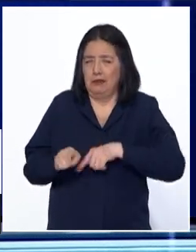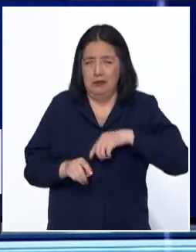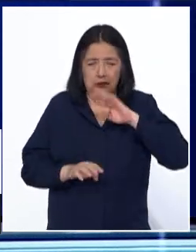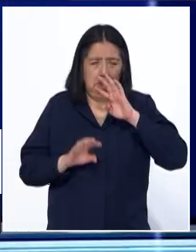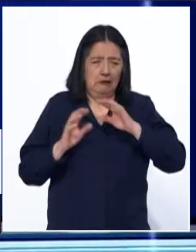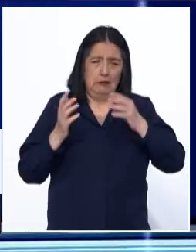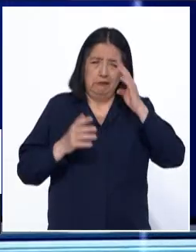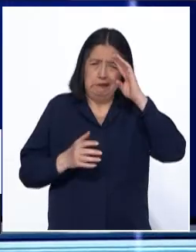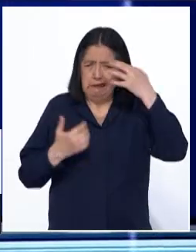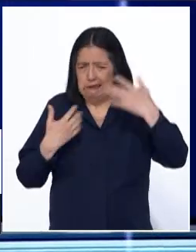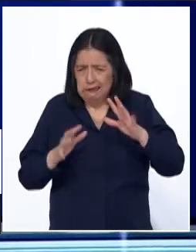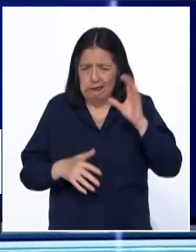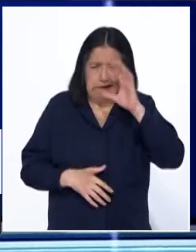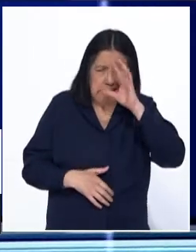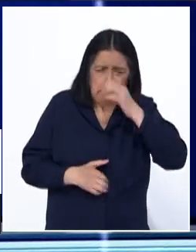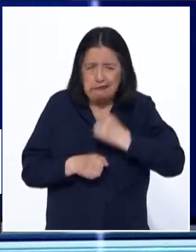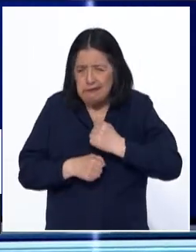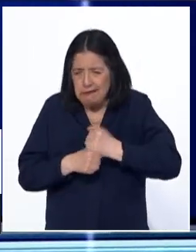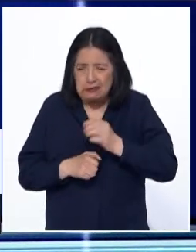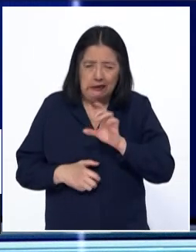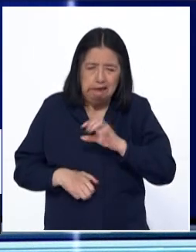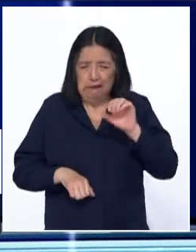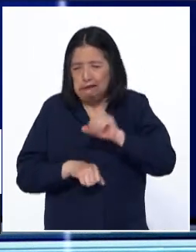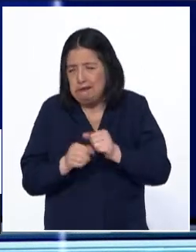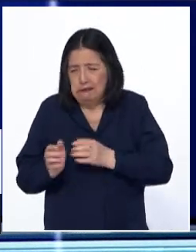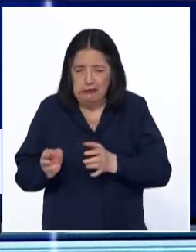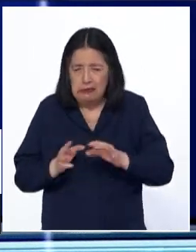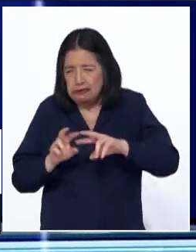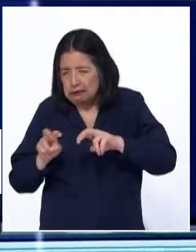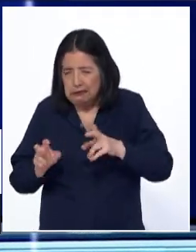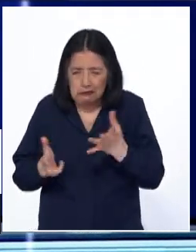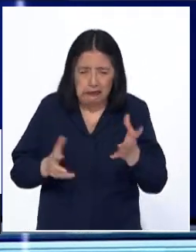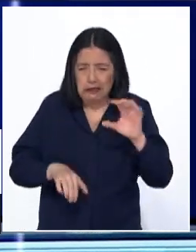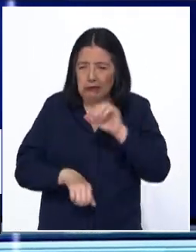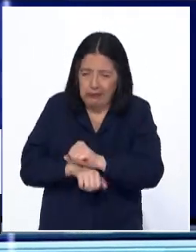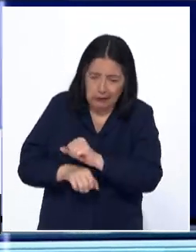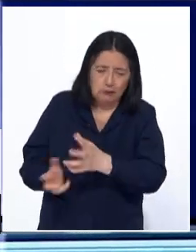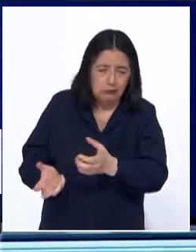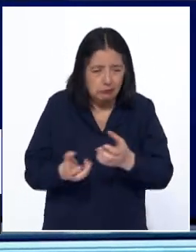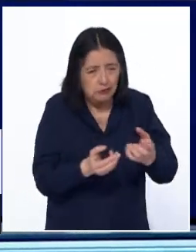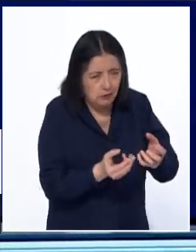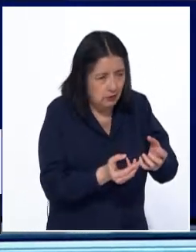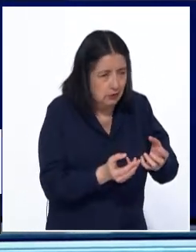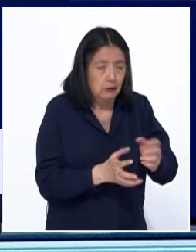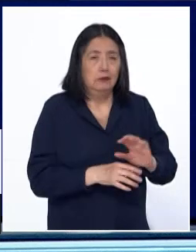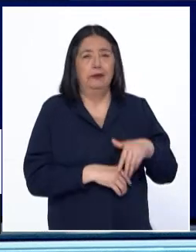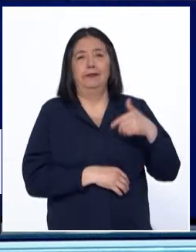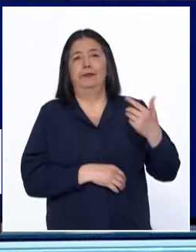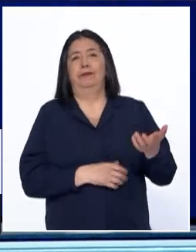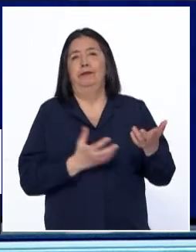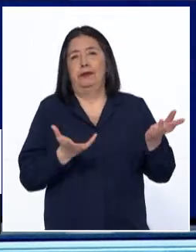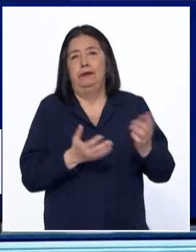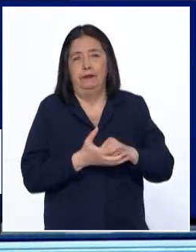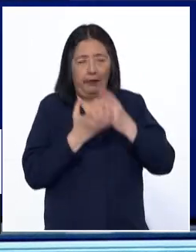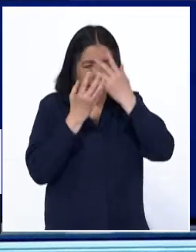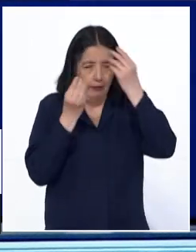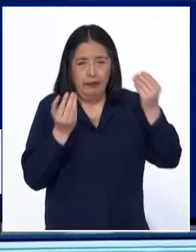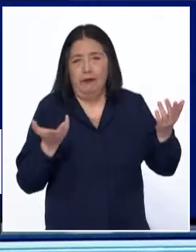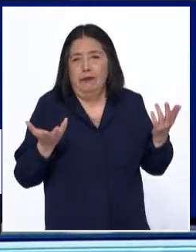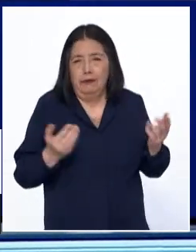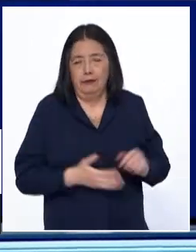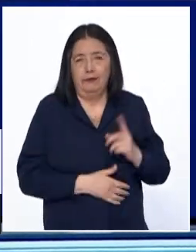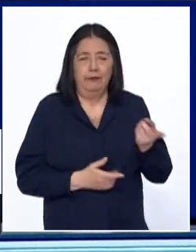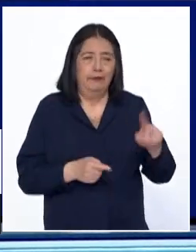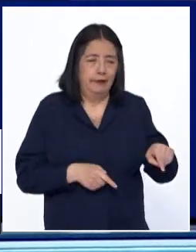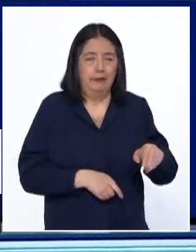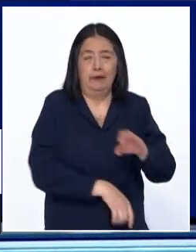policía, que captura, que hace su chamba de inteligencia y que luego toda esta acaba olvidada cuando